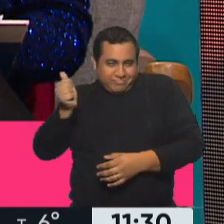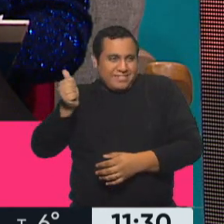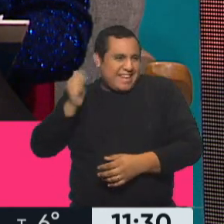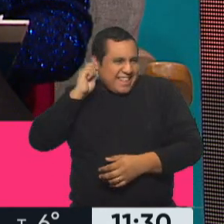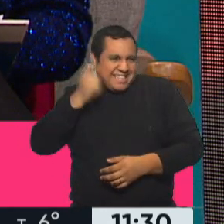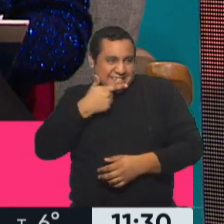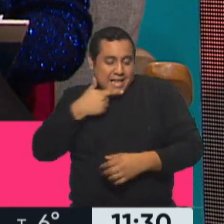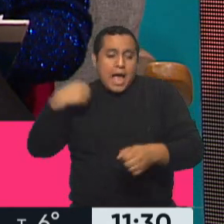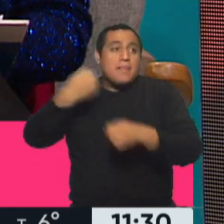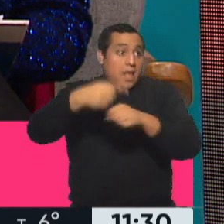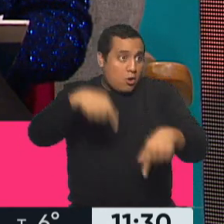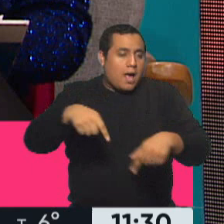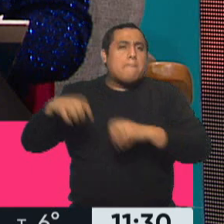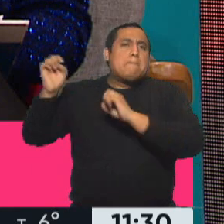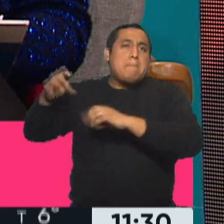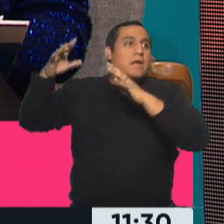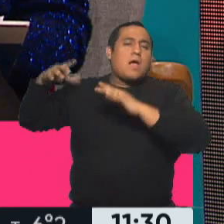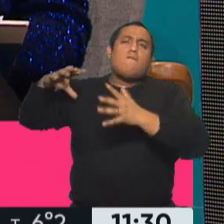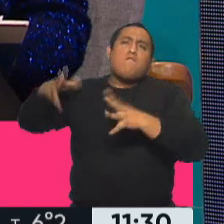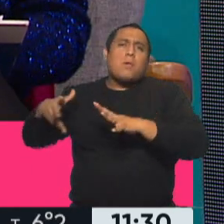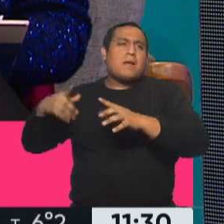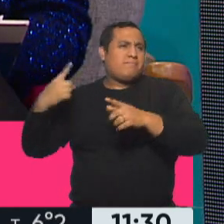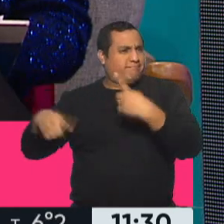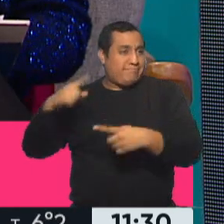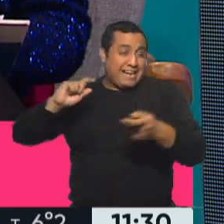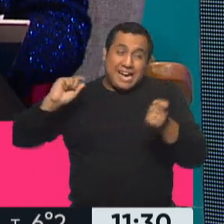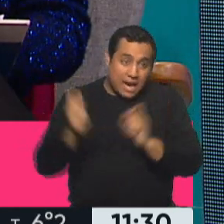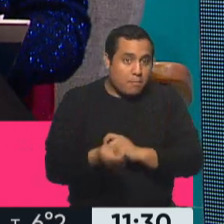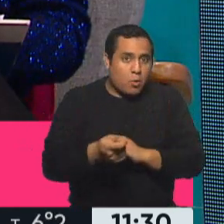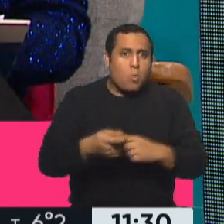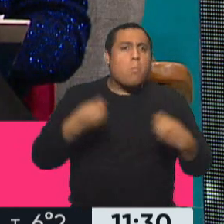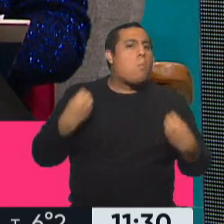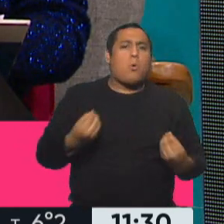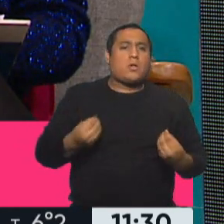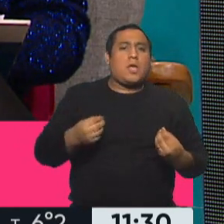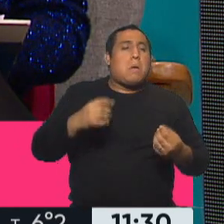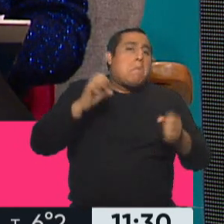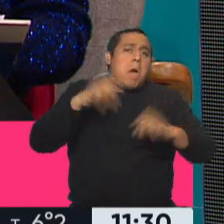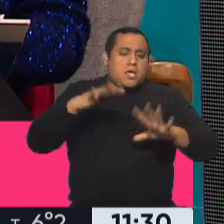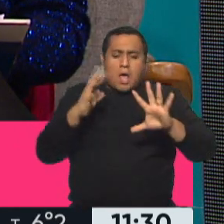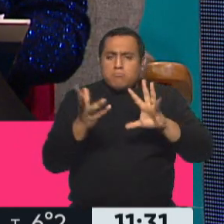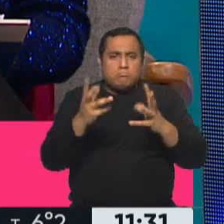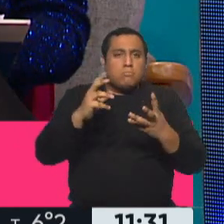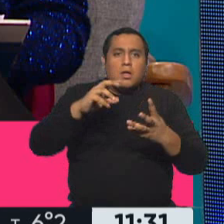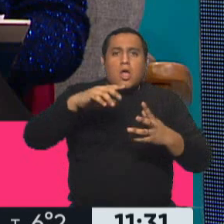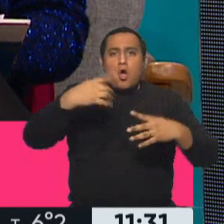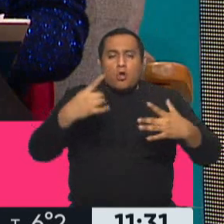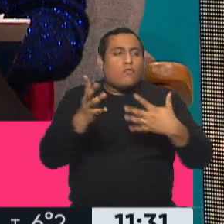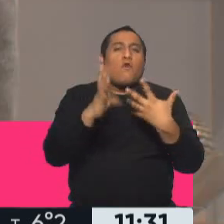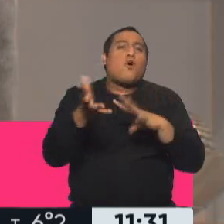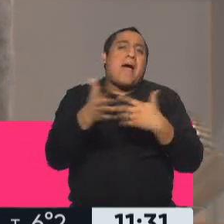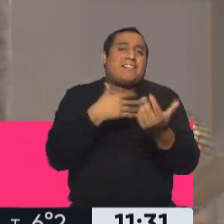17 años hasta hoy? Sí, sí. Pero ¿por qué? Porque, digamos, la prestidigitación sigue siendo algo, te diría,